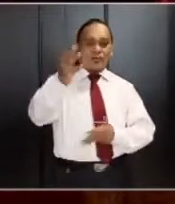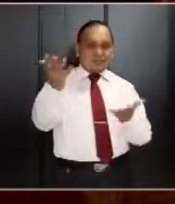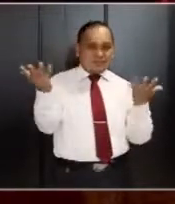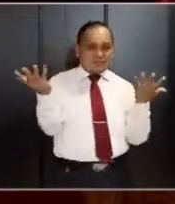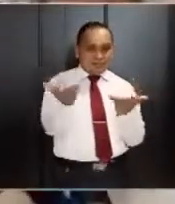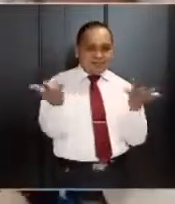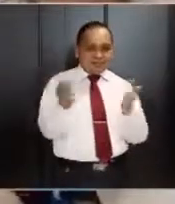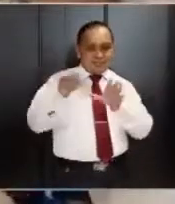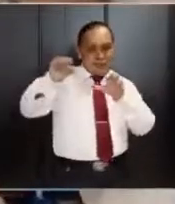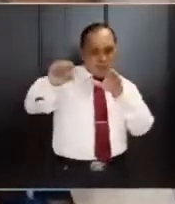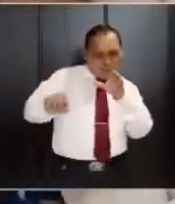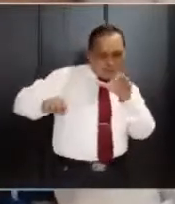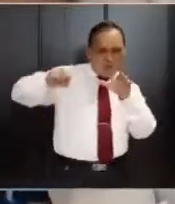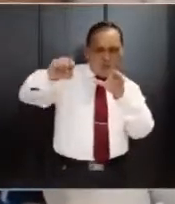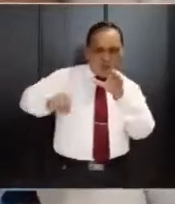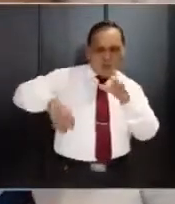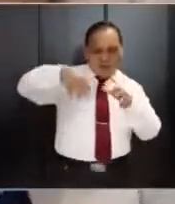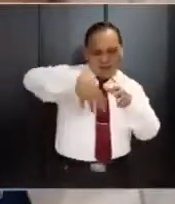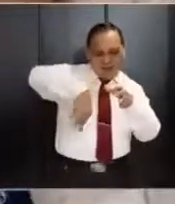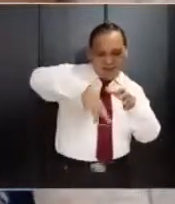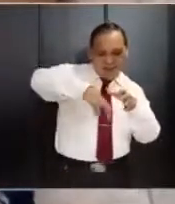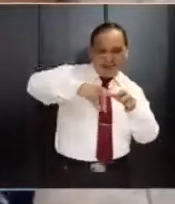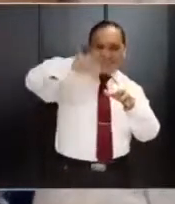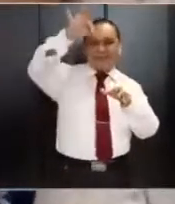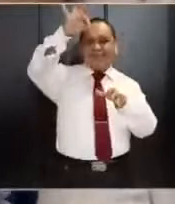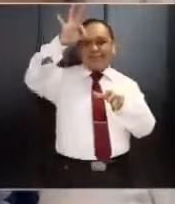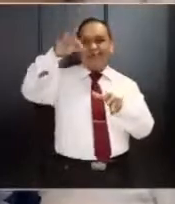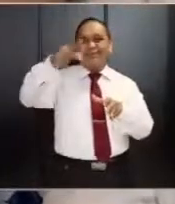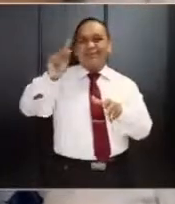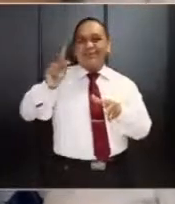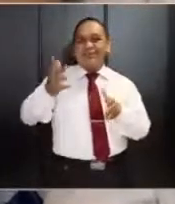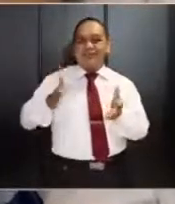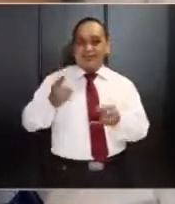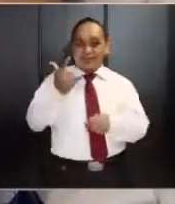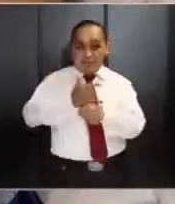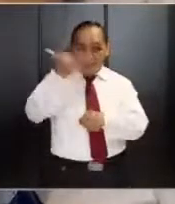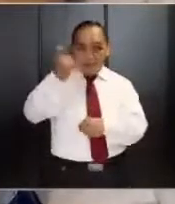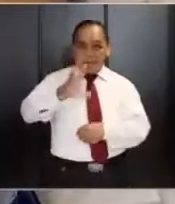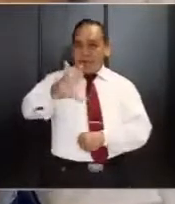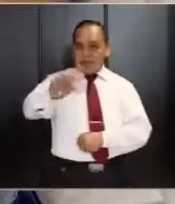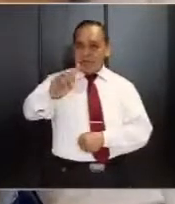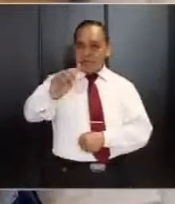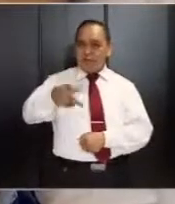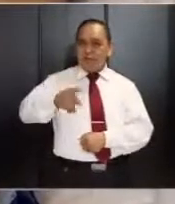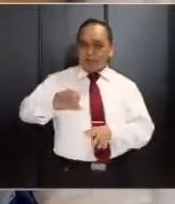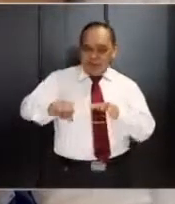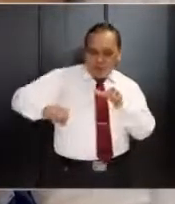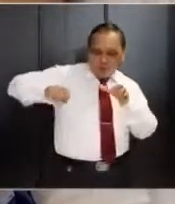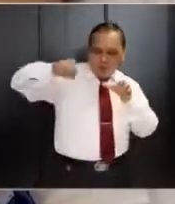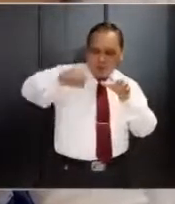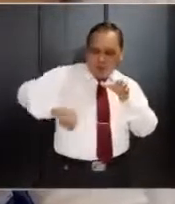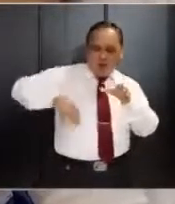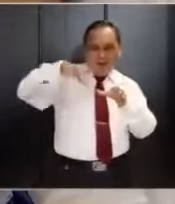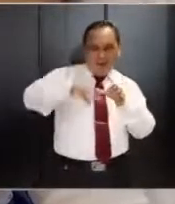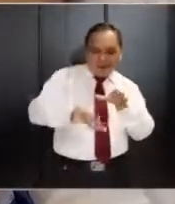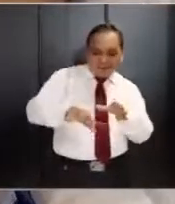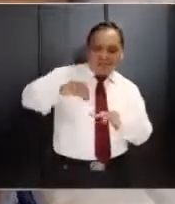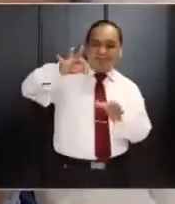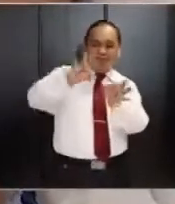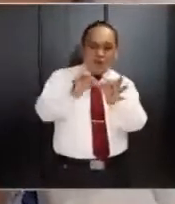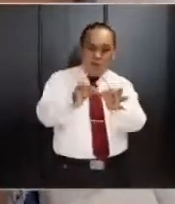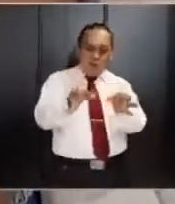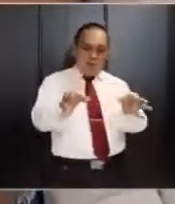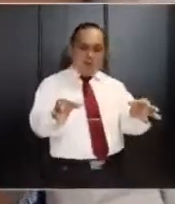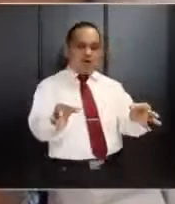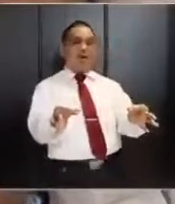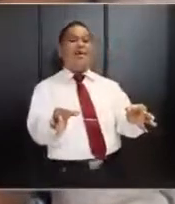estamos haciendo la rifa honestamente, sin meter mano negra. Así que nada, que te lo vas a poder llevar a tu casa, Memito, la